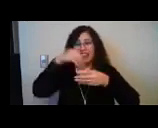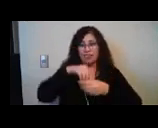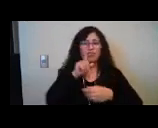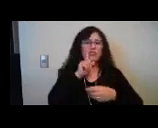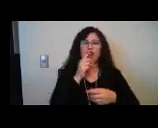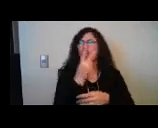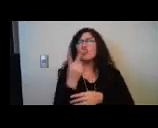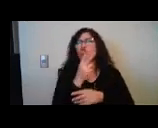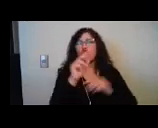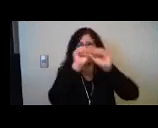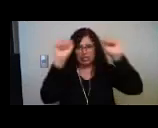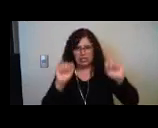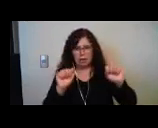sistema